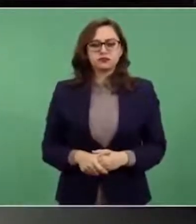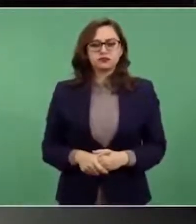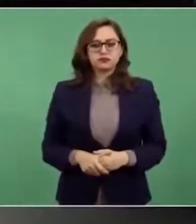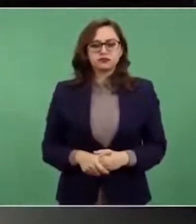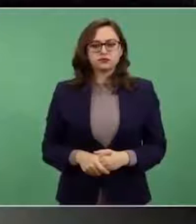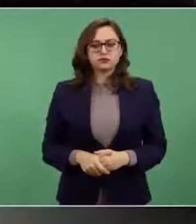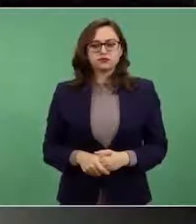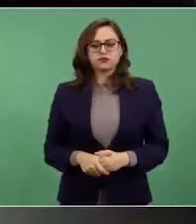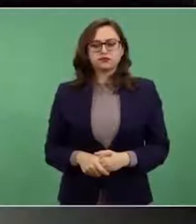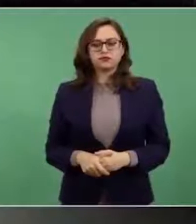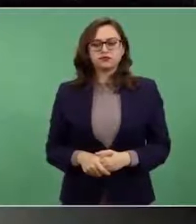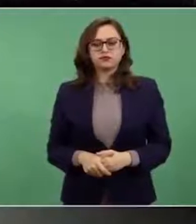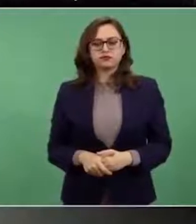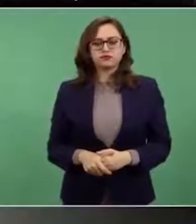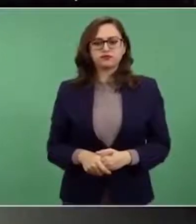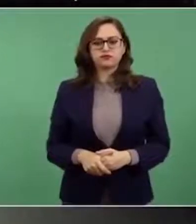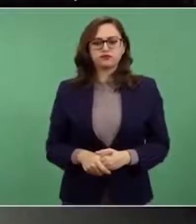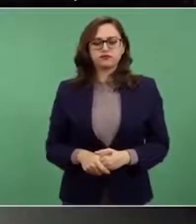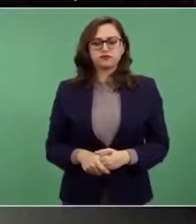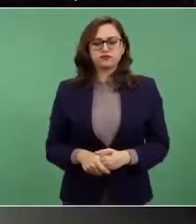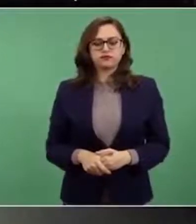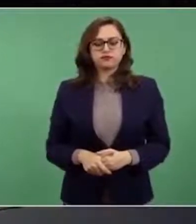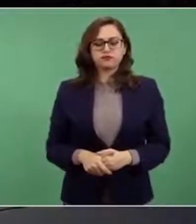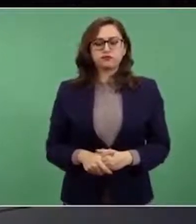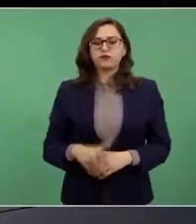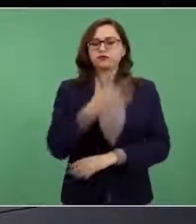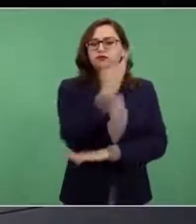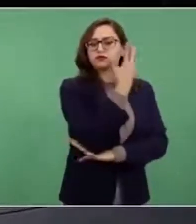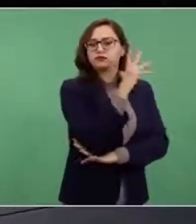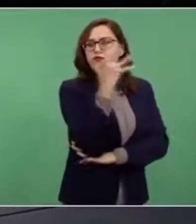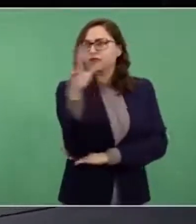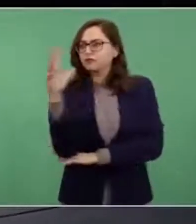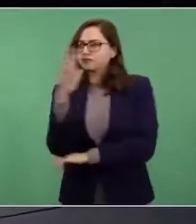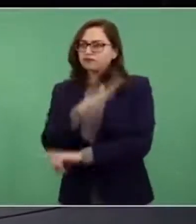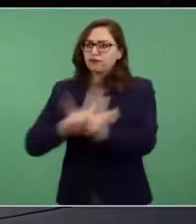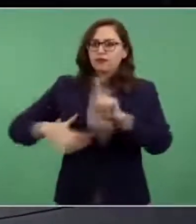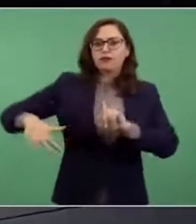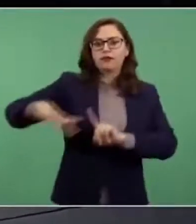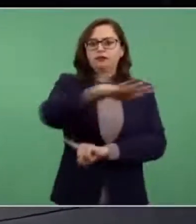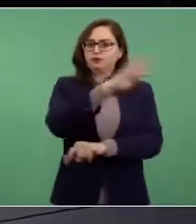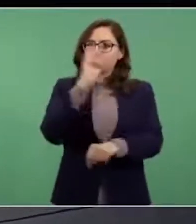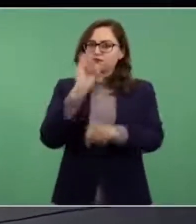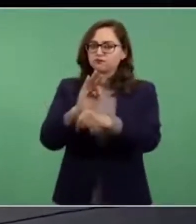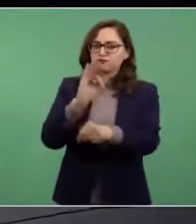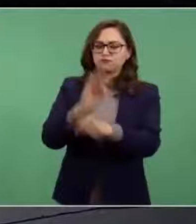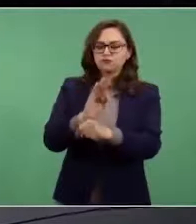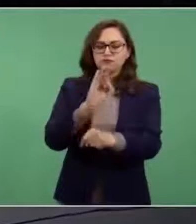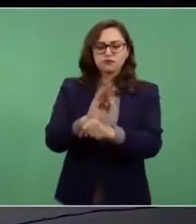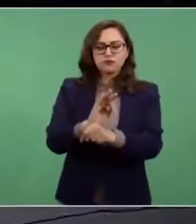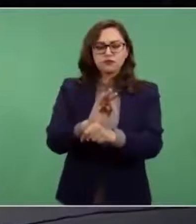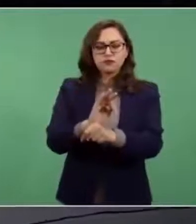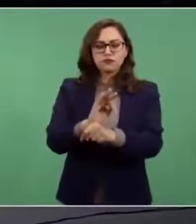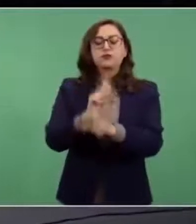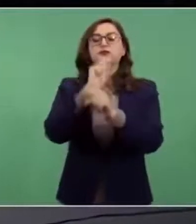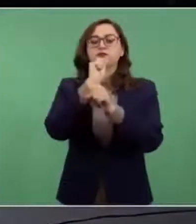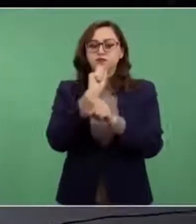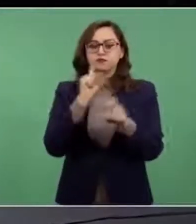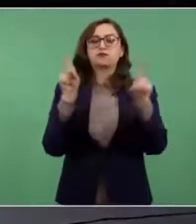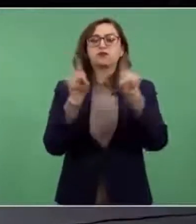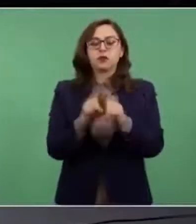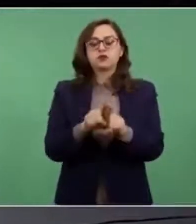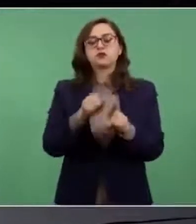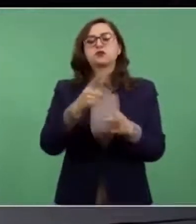Se protege la naturaleza, se auspicia la igualdad